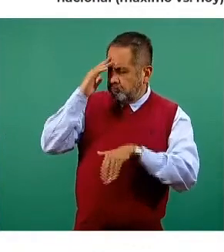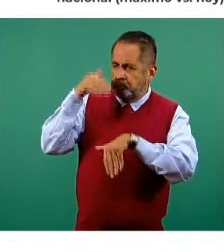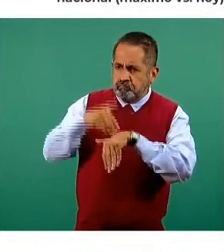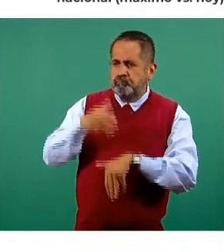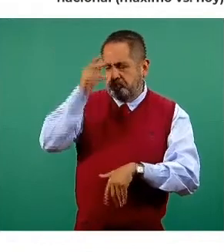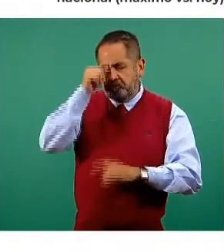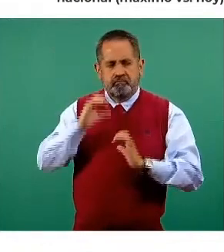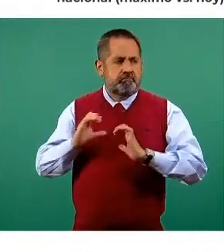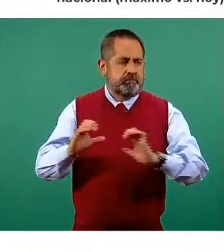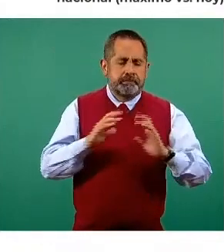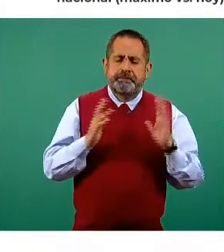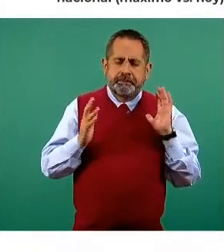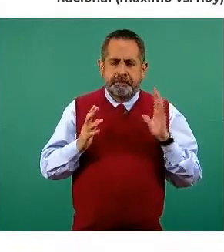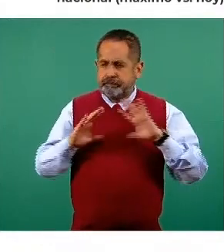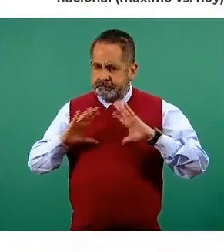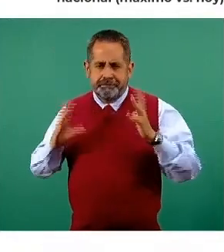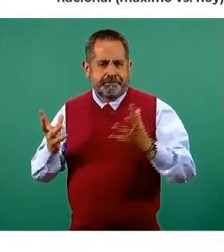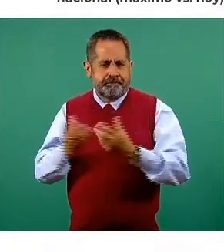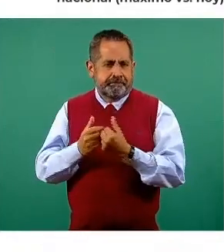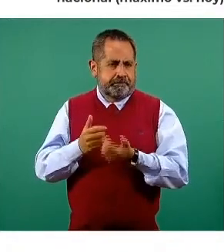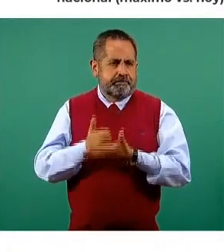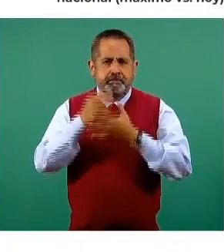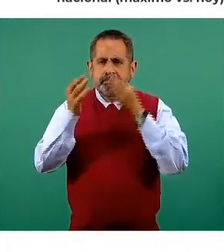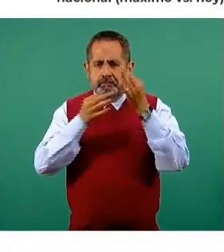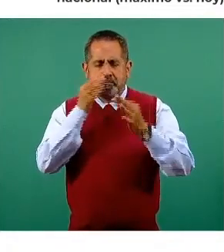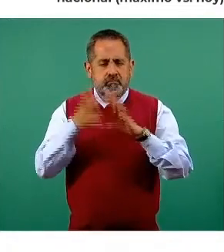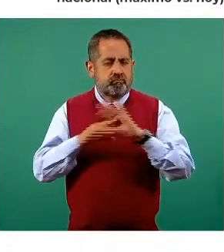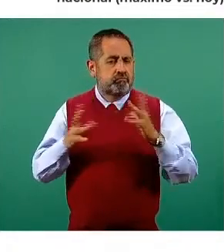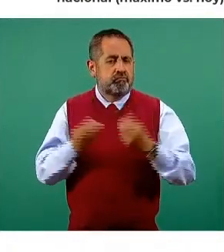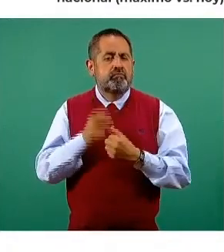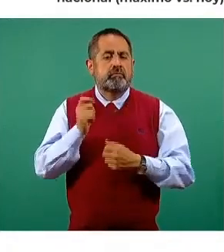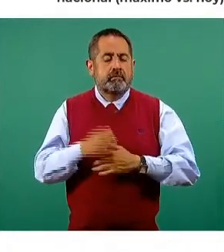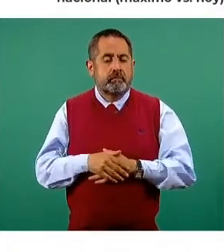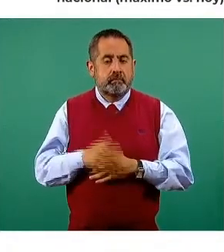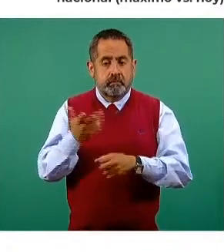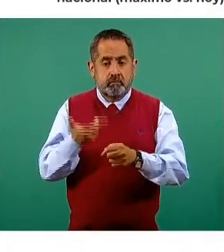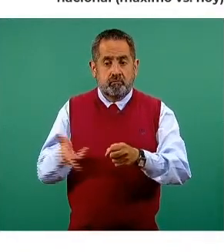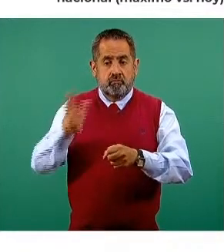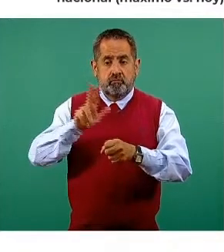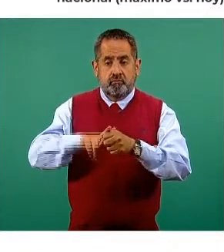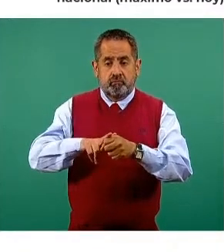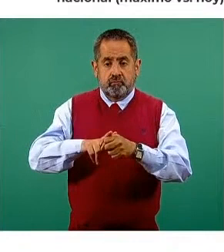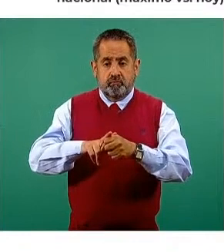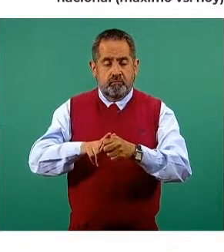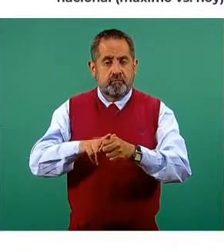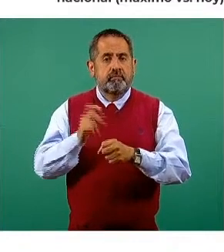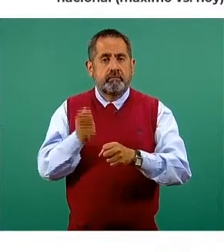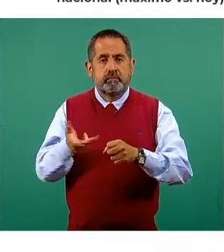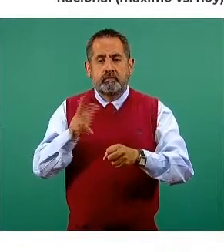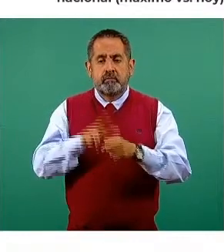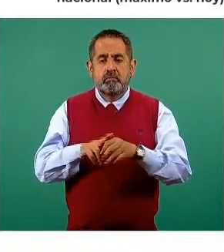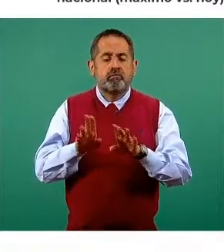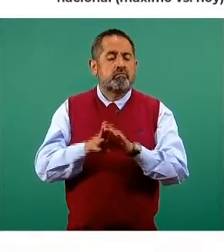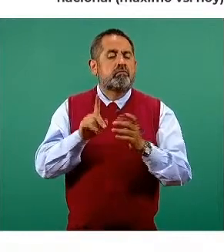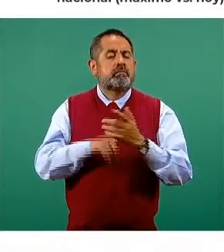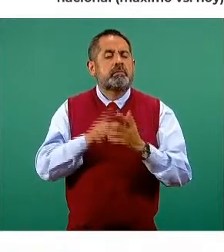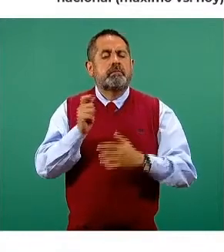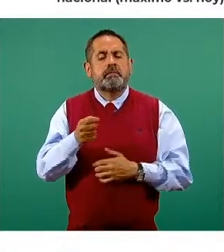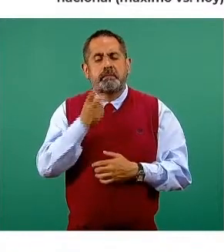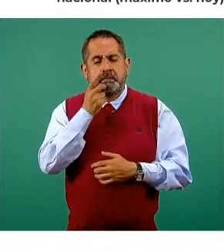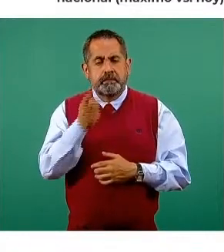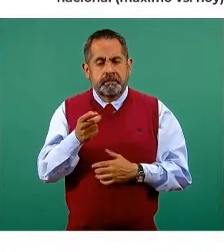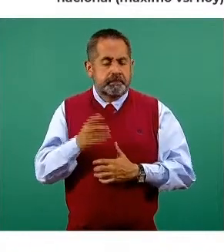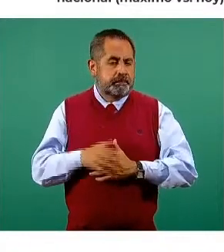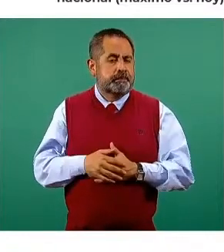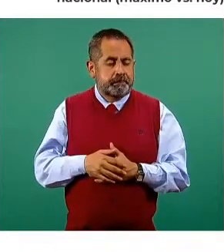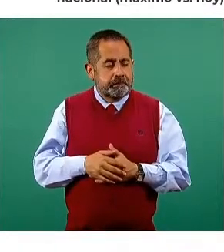siguen y nos ayudan a difundirlas, es la parte de la hospitalización, ¿no? La parte de la hospitalización nos habla